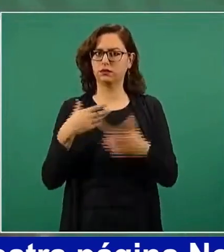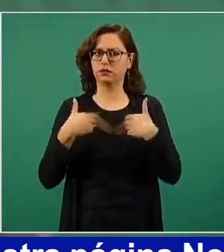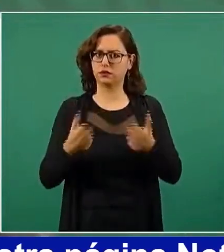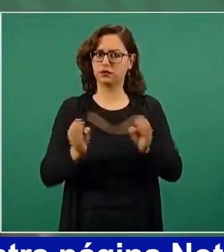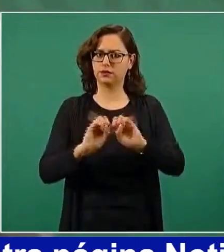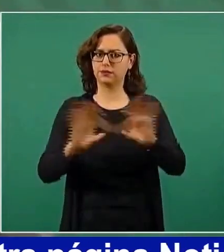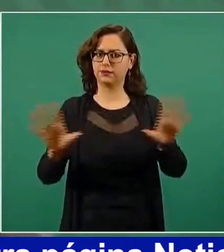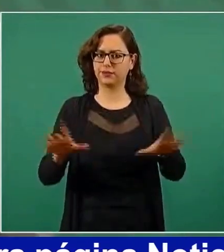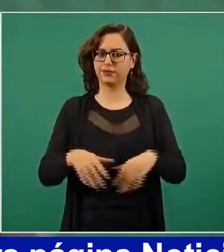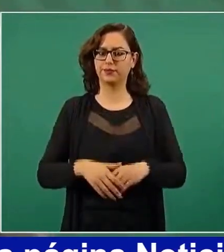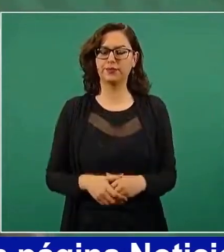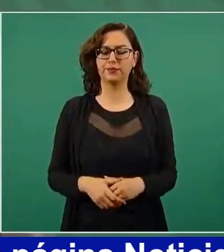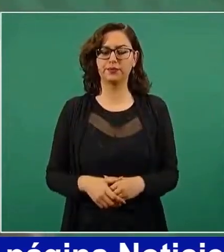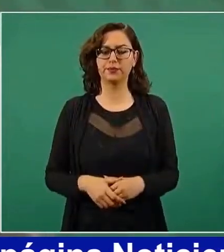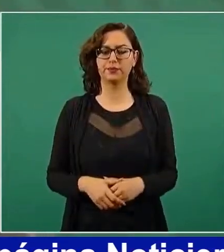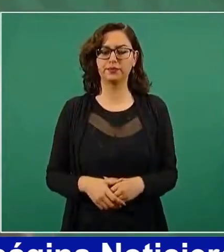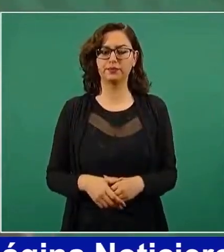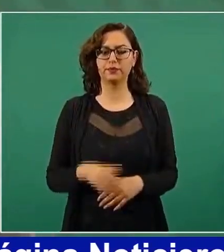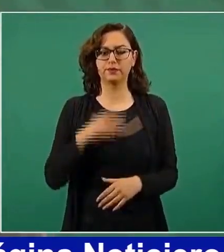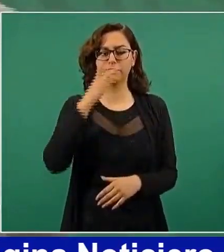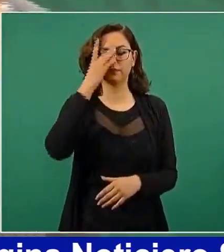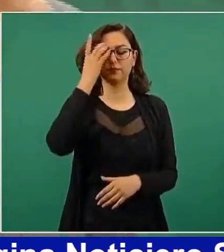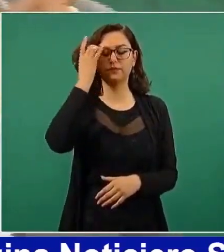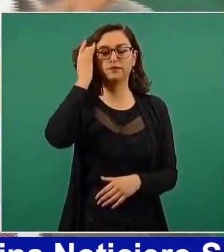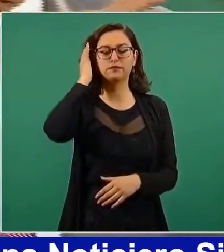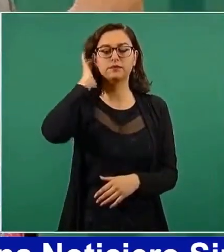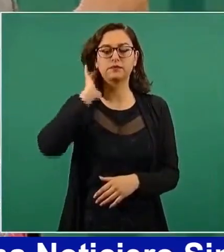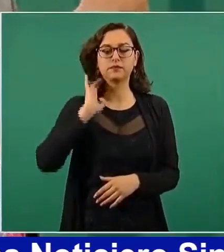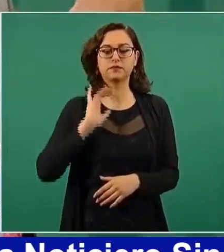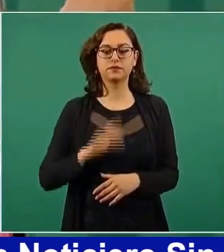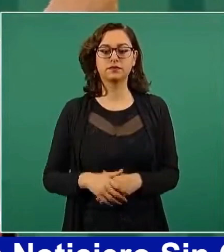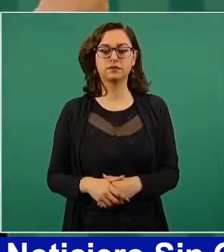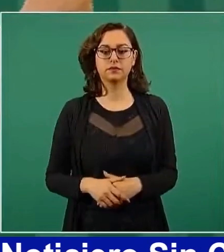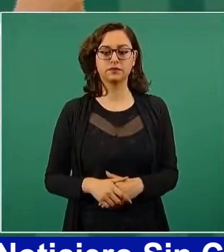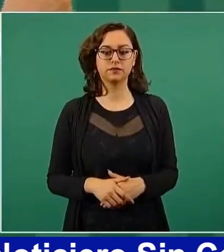hay el antecedente, los actuales